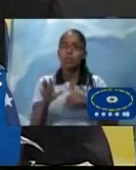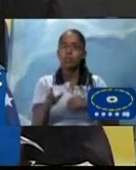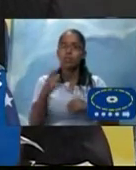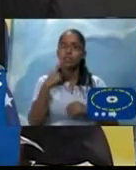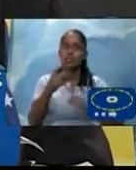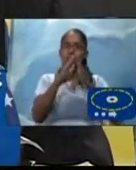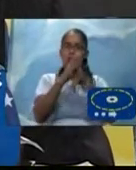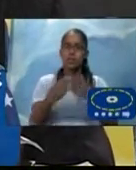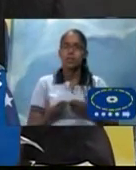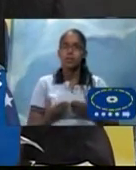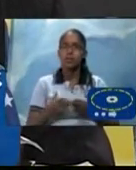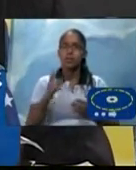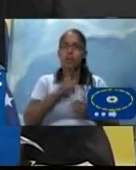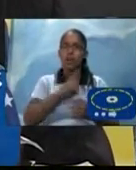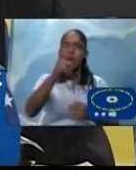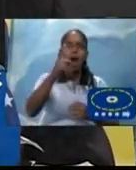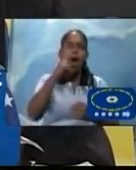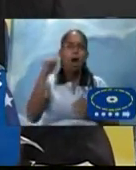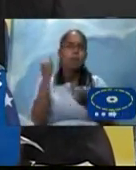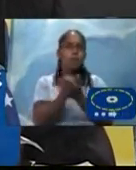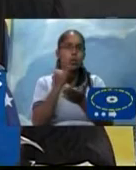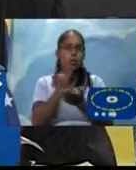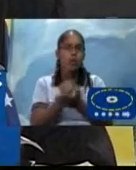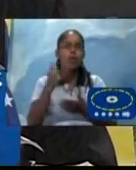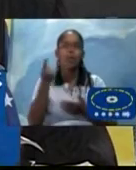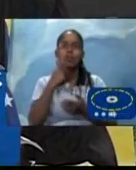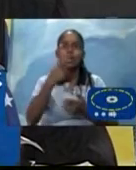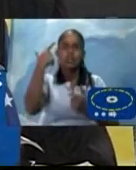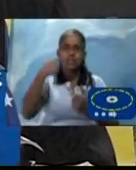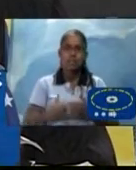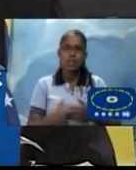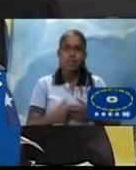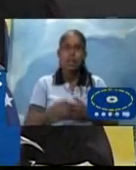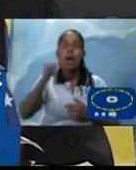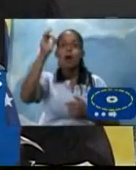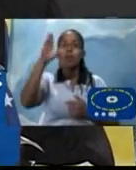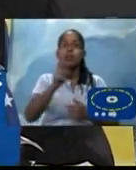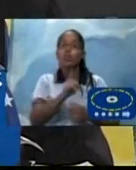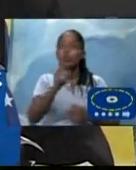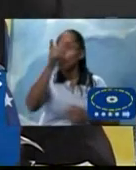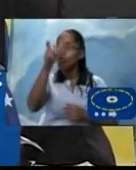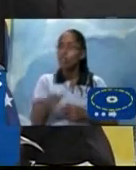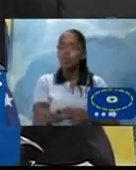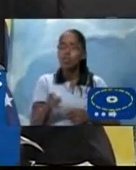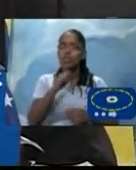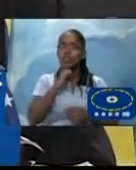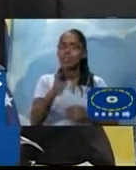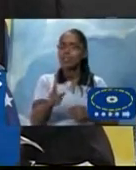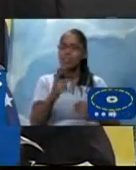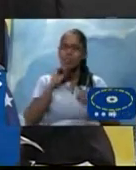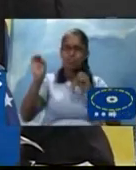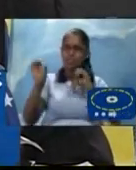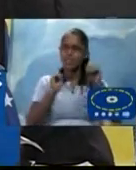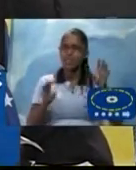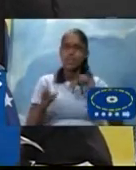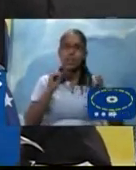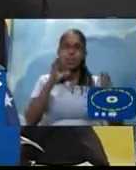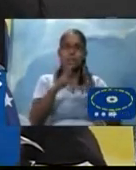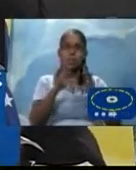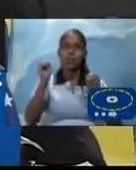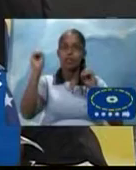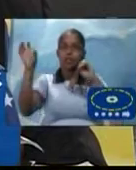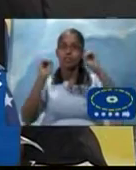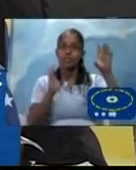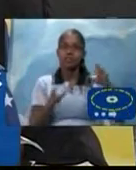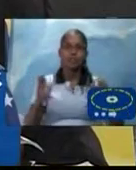las Escrituras, has probado a los que dicen ser apóstoles y no lo son. Y es una epidemia que pica y se